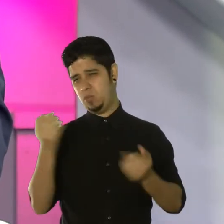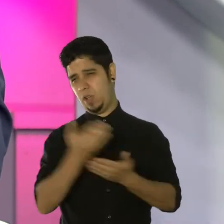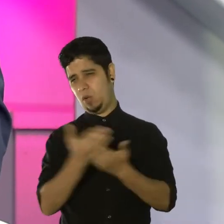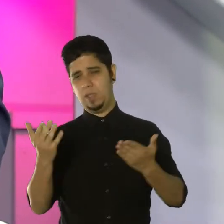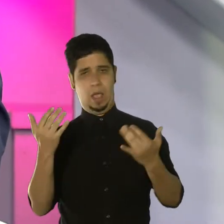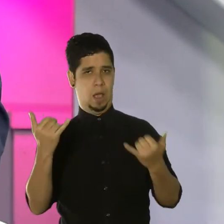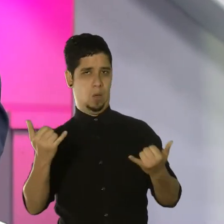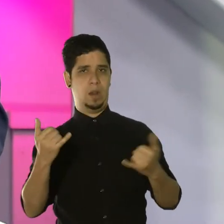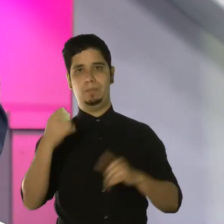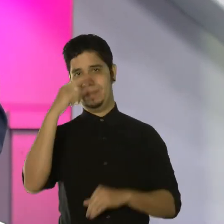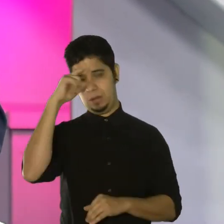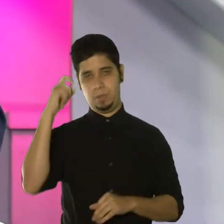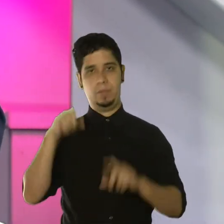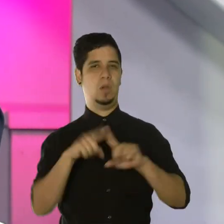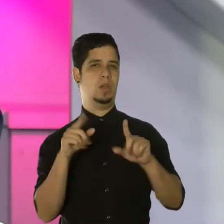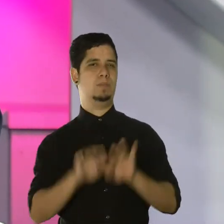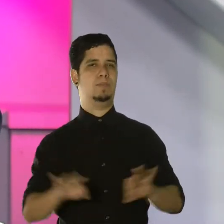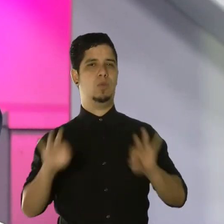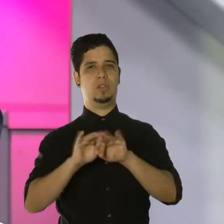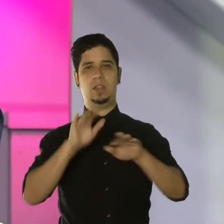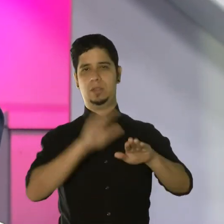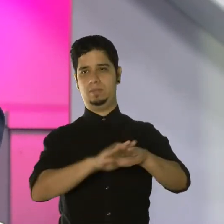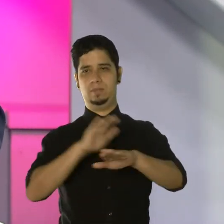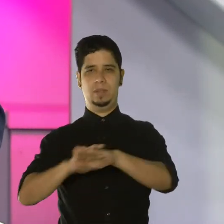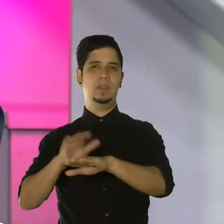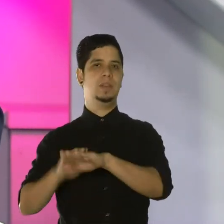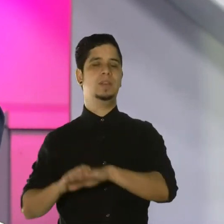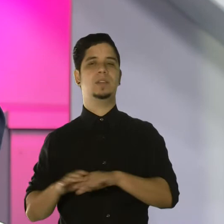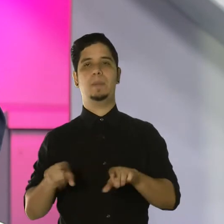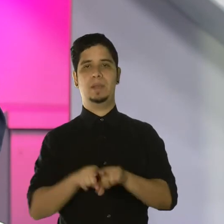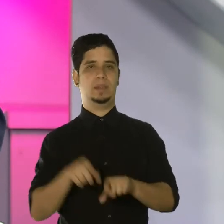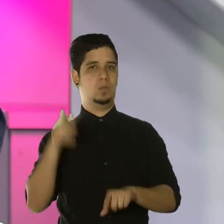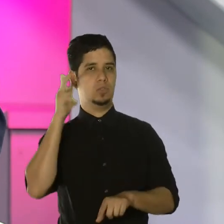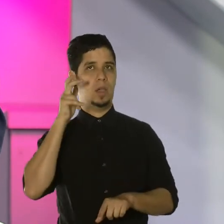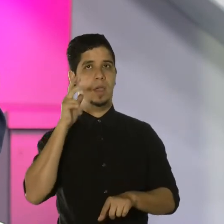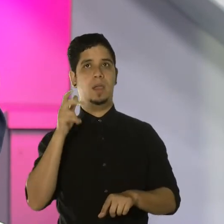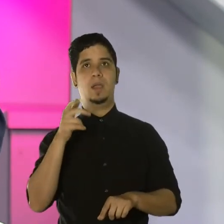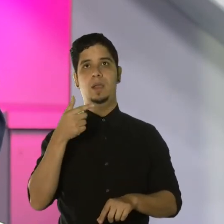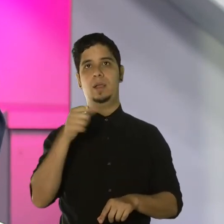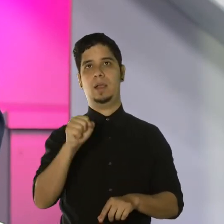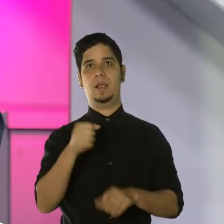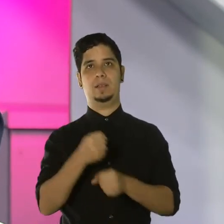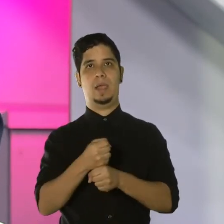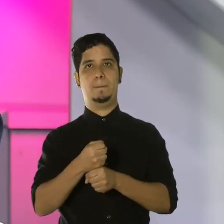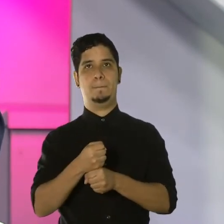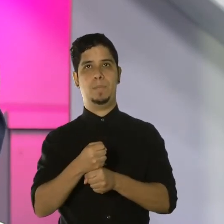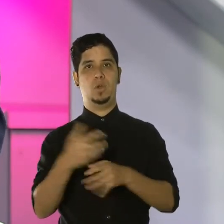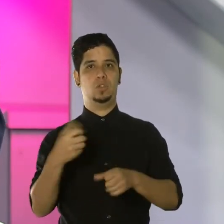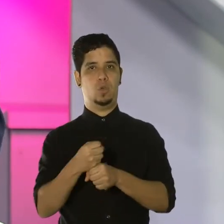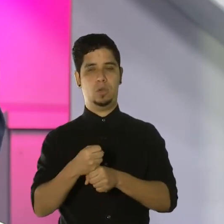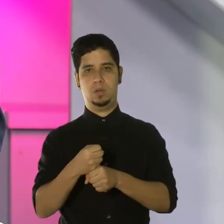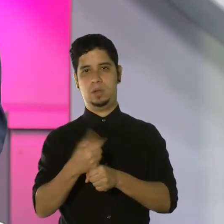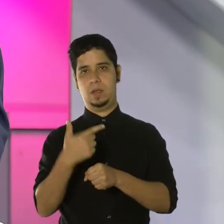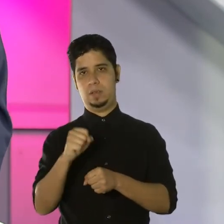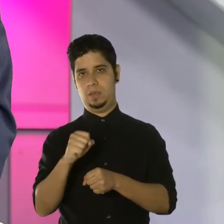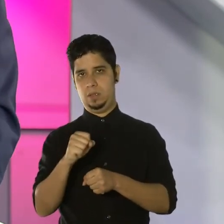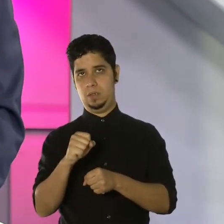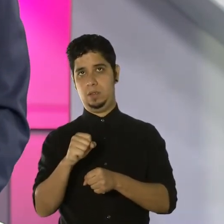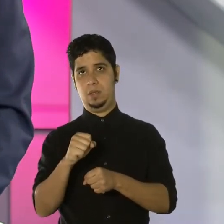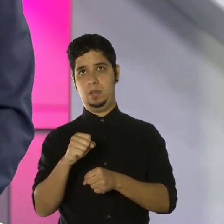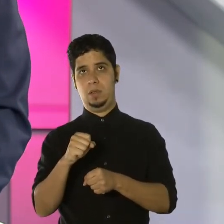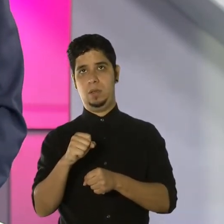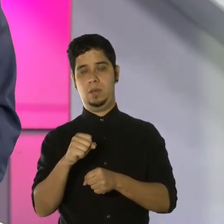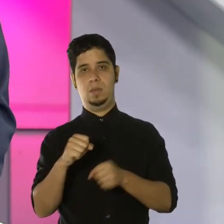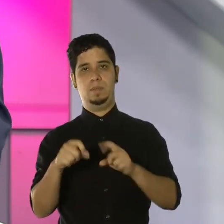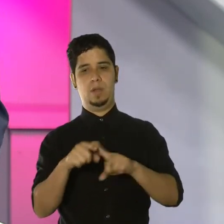en muchas ocasiones se menciona que explotó el tanque de gas, y el tanque de gas no explota en muchas ocasiones, lo que explota es el lugar en donde se acumuló,